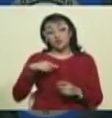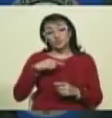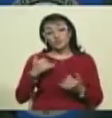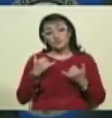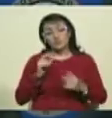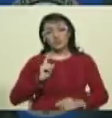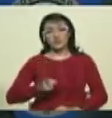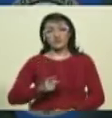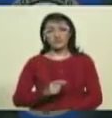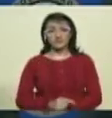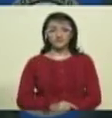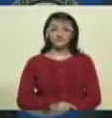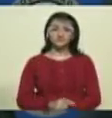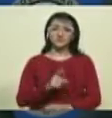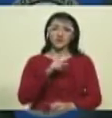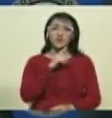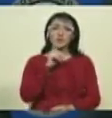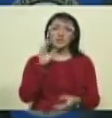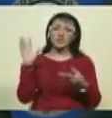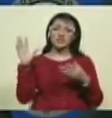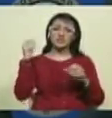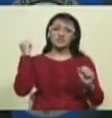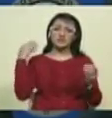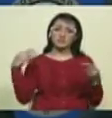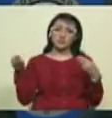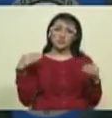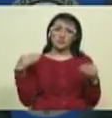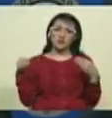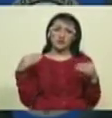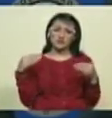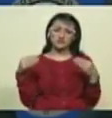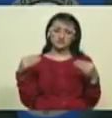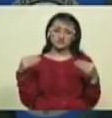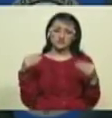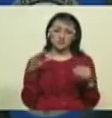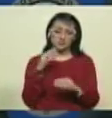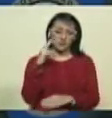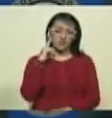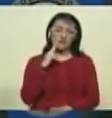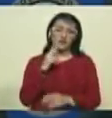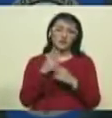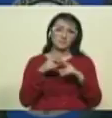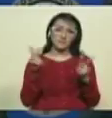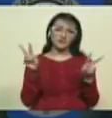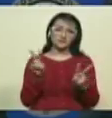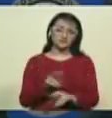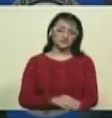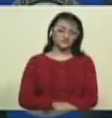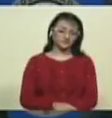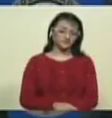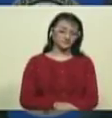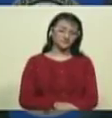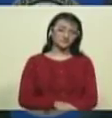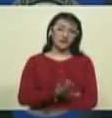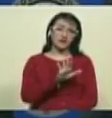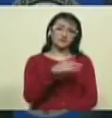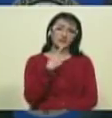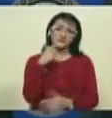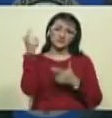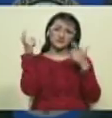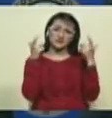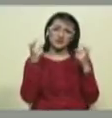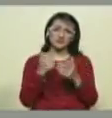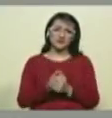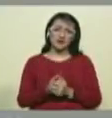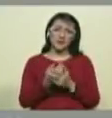La nuestra se llama diplomacia bolivariana de paz. Así la bautizó el comandante Hugo Chávez, la